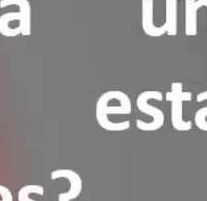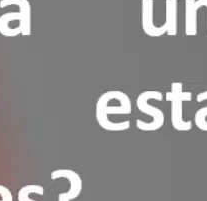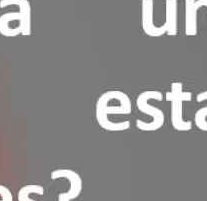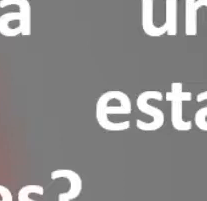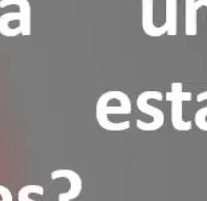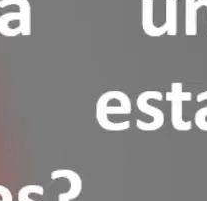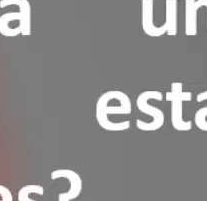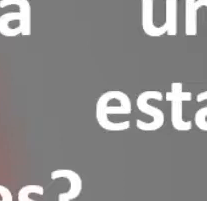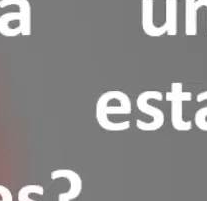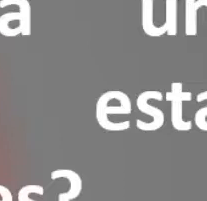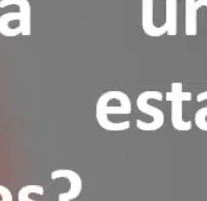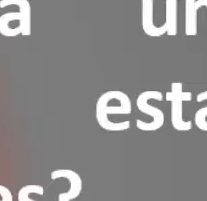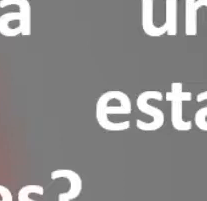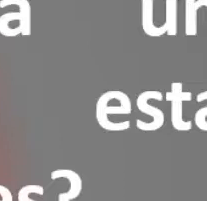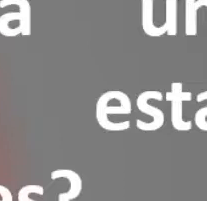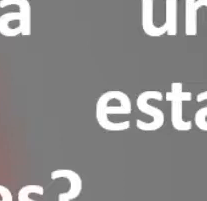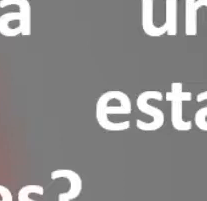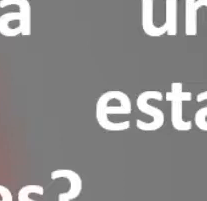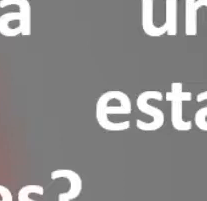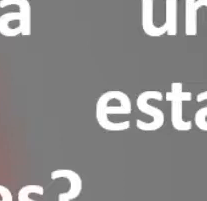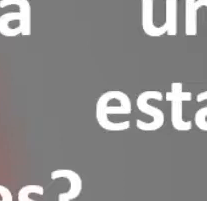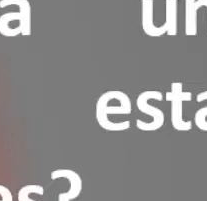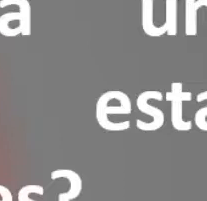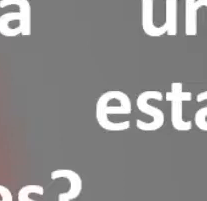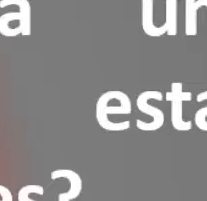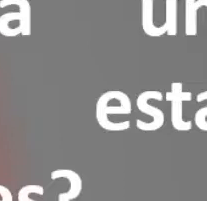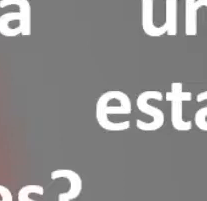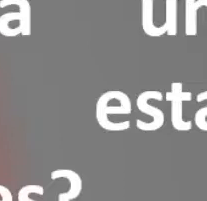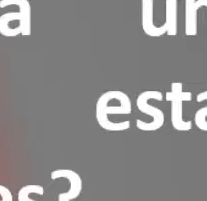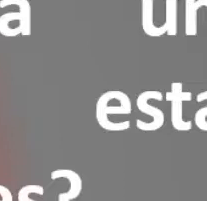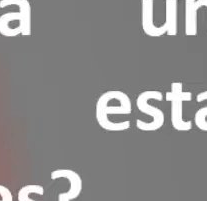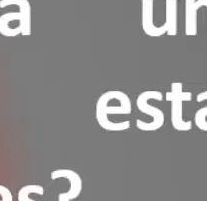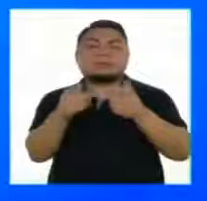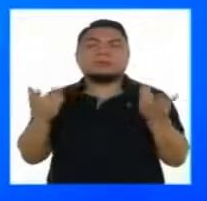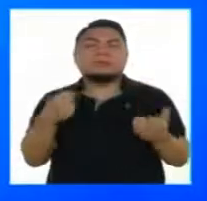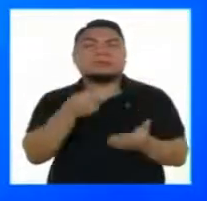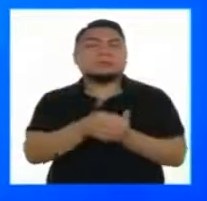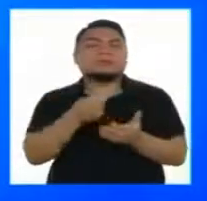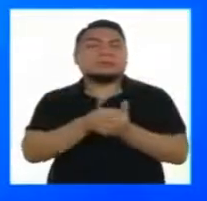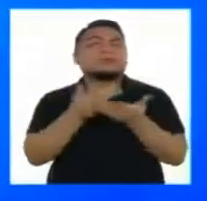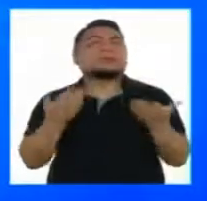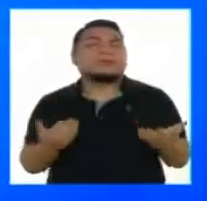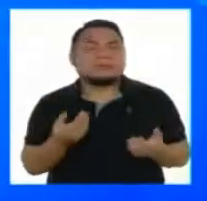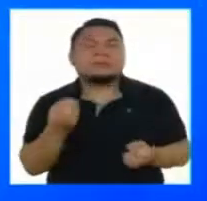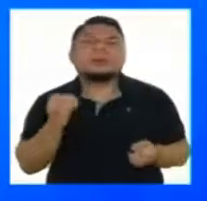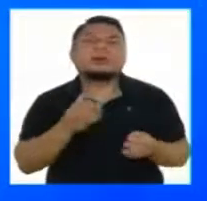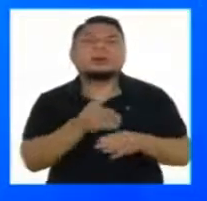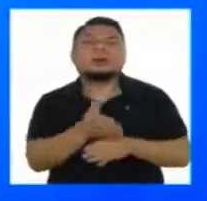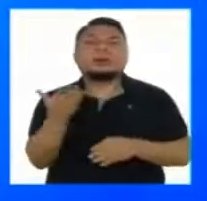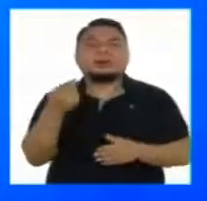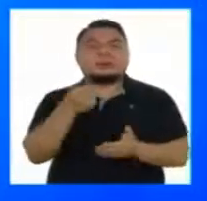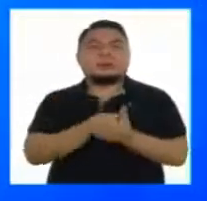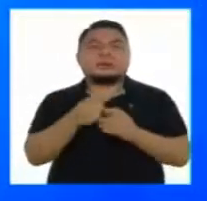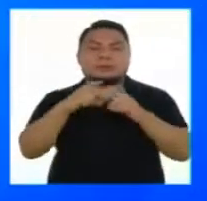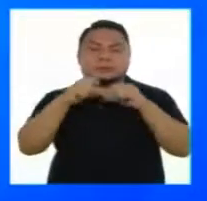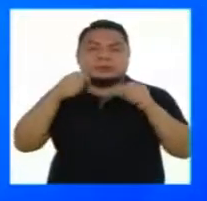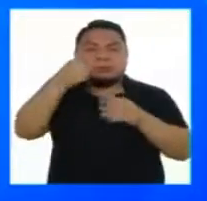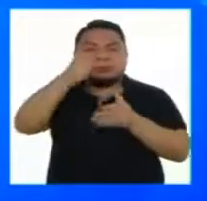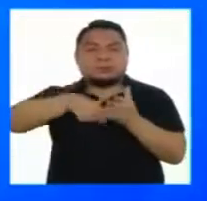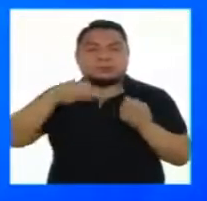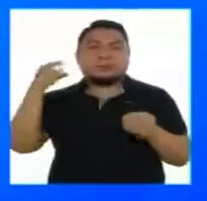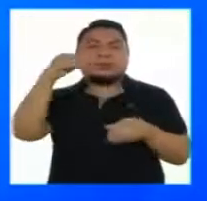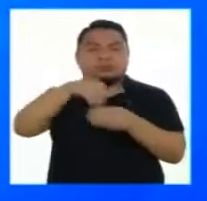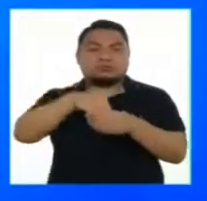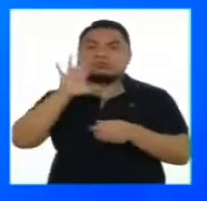pago, recordando que son los meses de octubre, noviembre y diciembre. El pago se realiza a través del depósito en